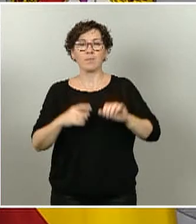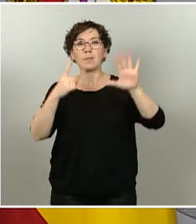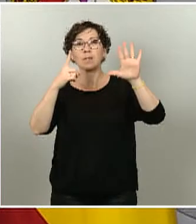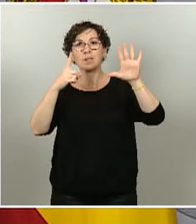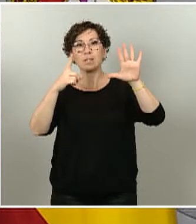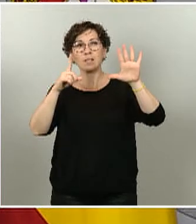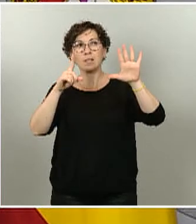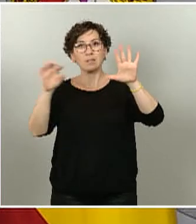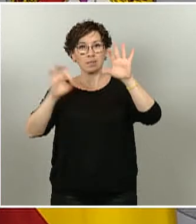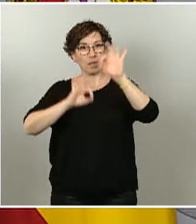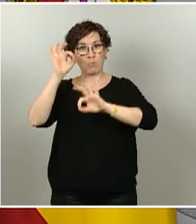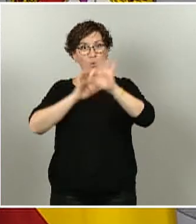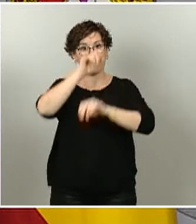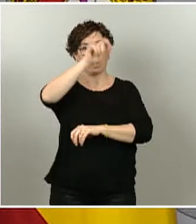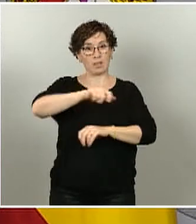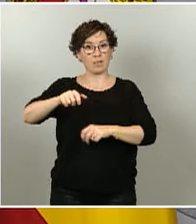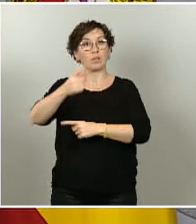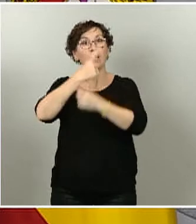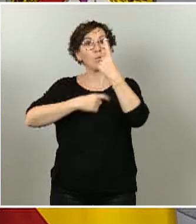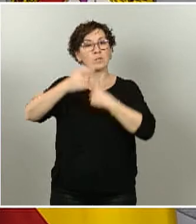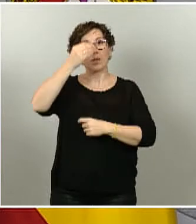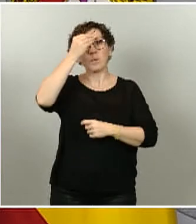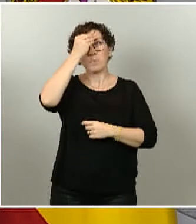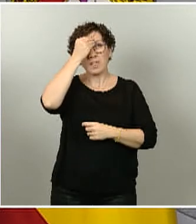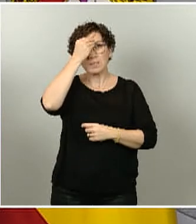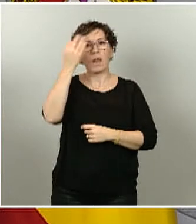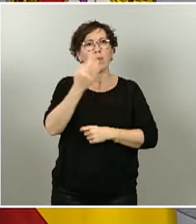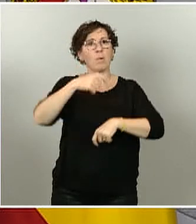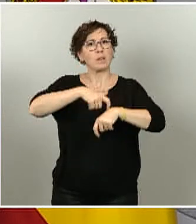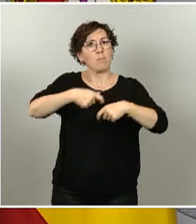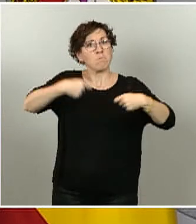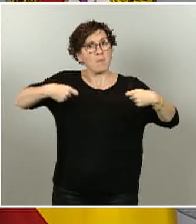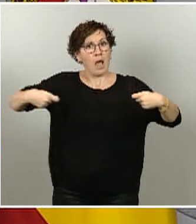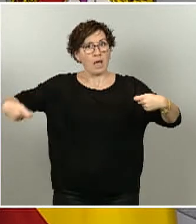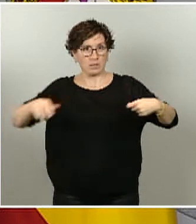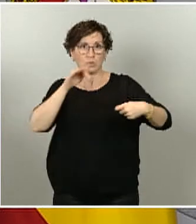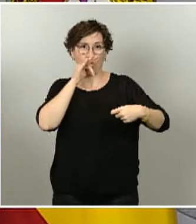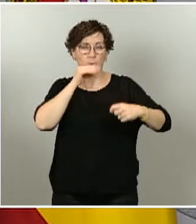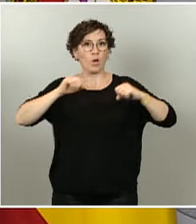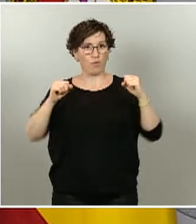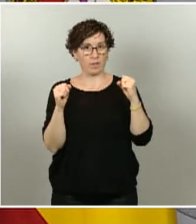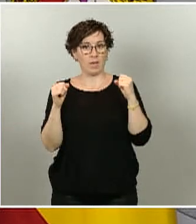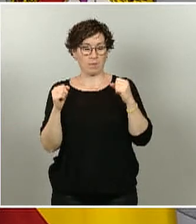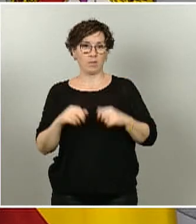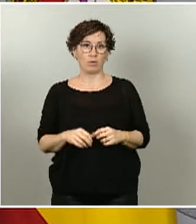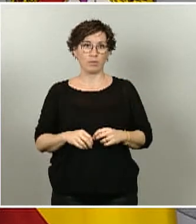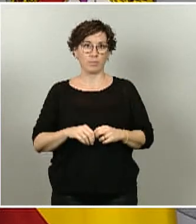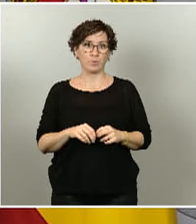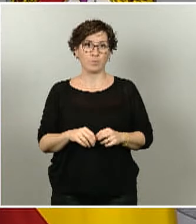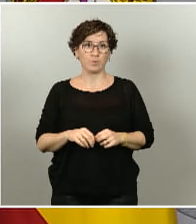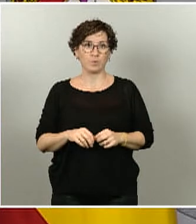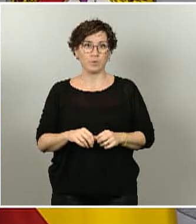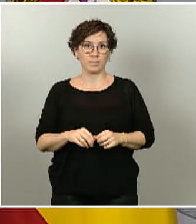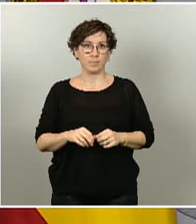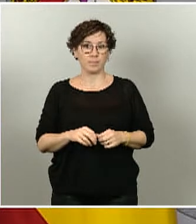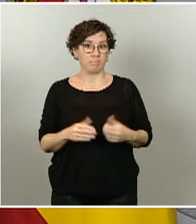encuestados creen que hay que mantener por más tiempo las medidas de confinamiento para parar al virus. Por tanto, creo que las medidas que